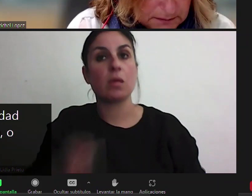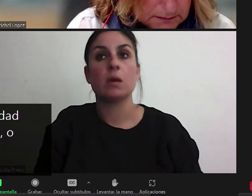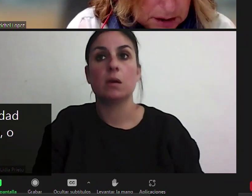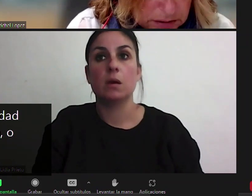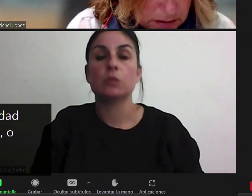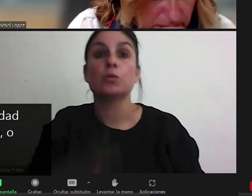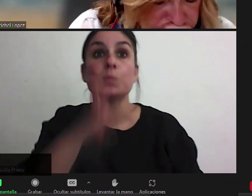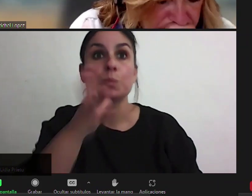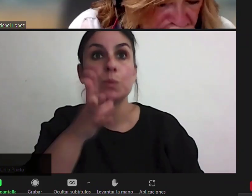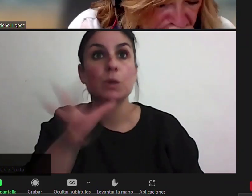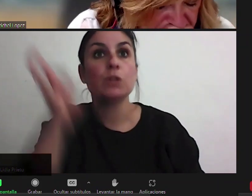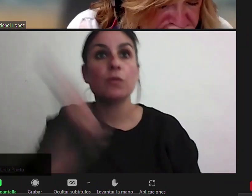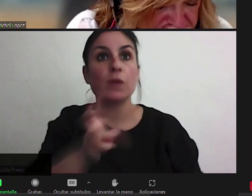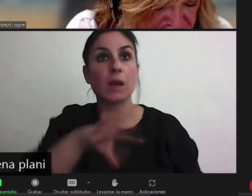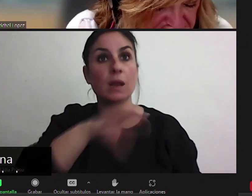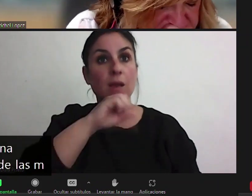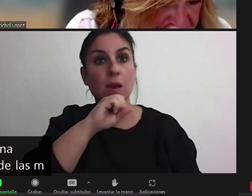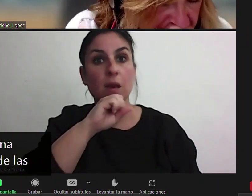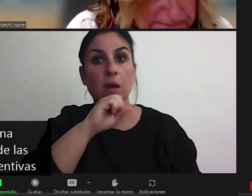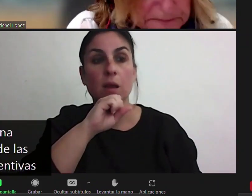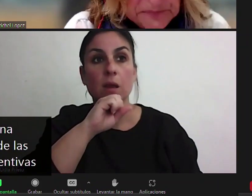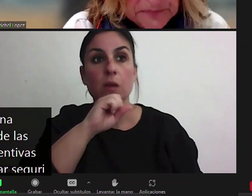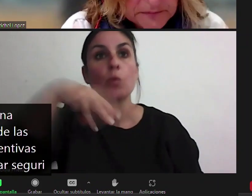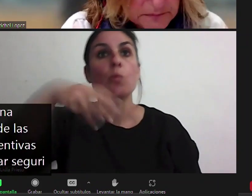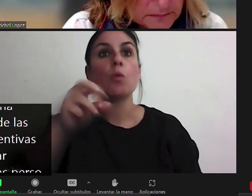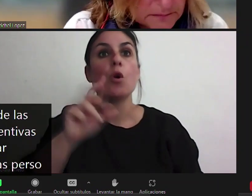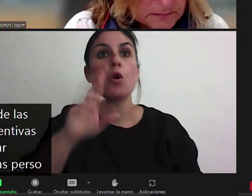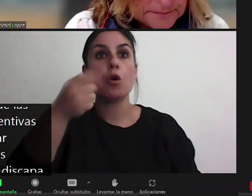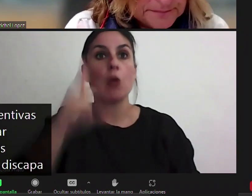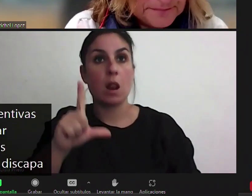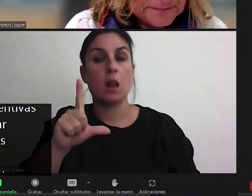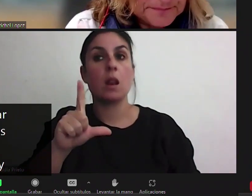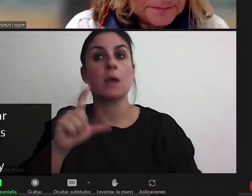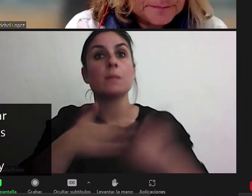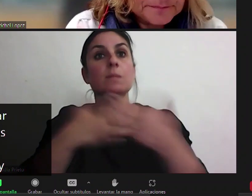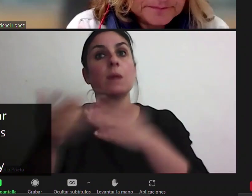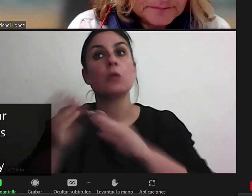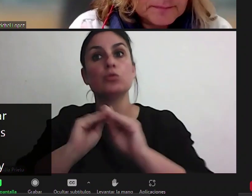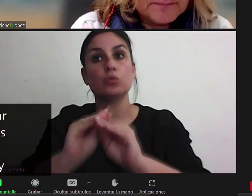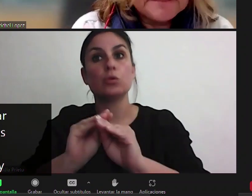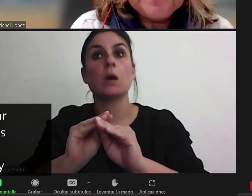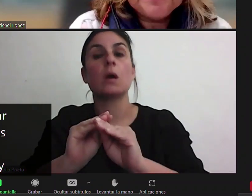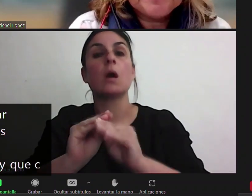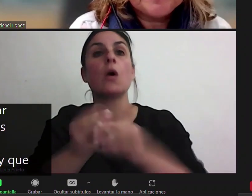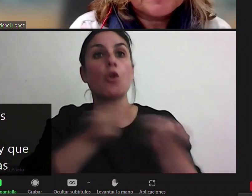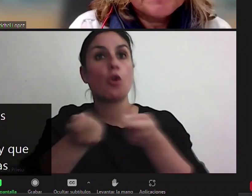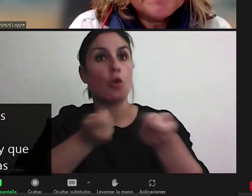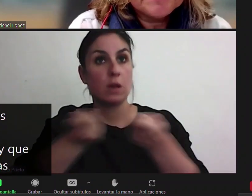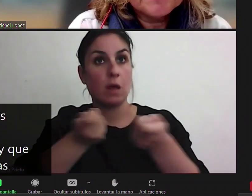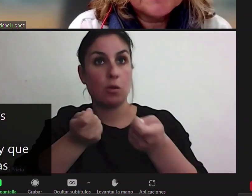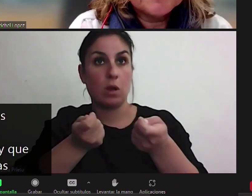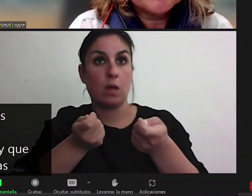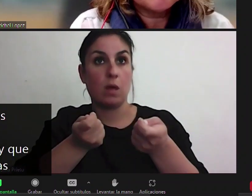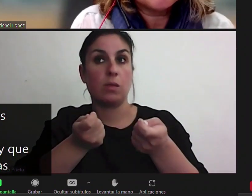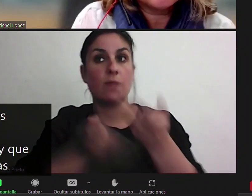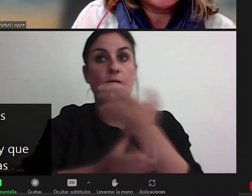pues contamos con Yum Moral, que es la coordinadora de la Federación de Salud Mental de la Comunidad Valenciana, y con Pablo